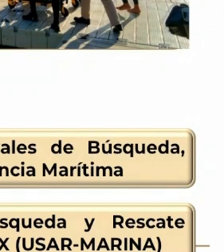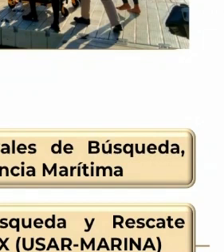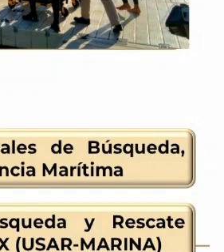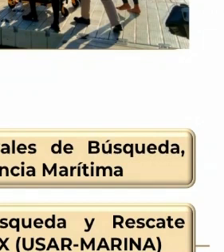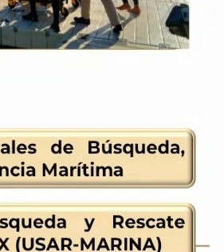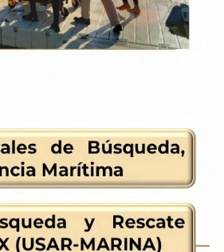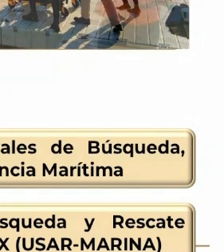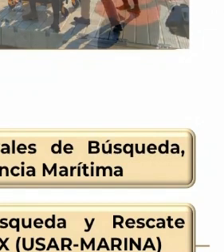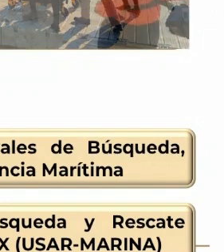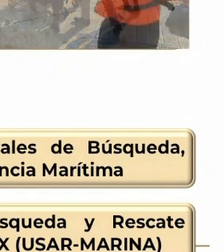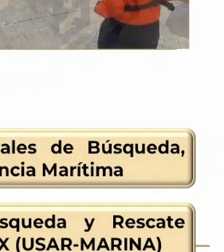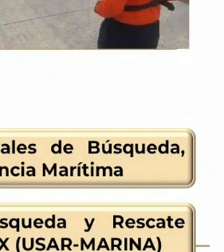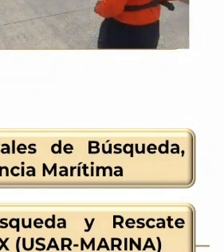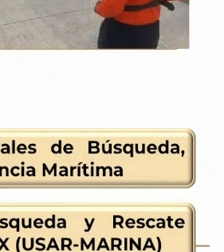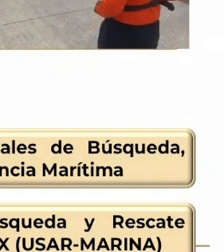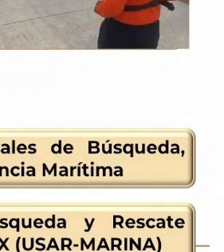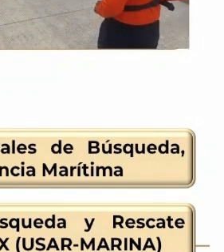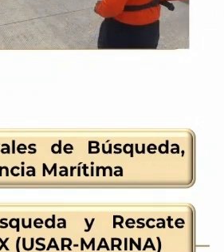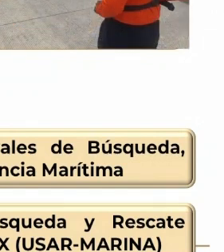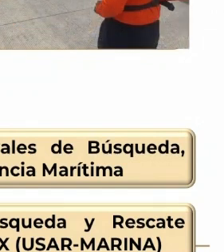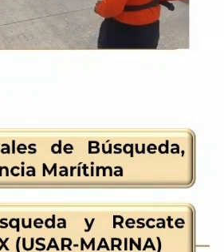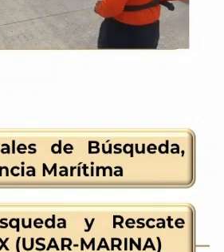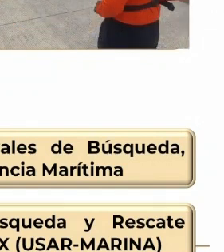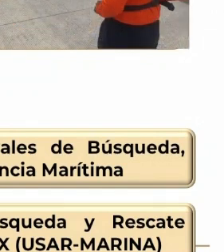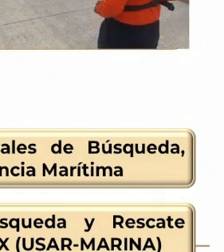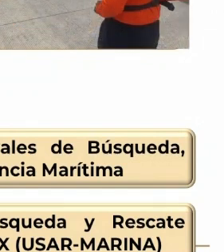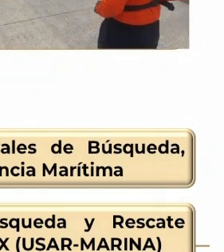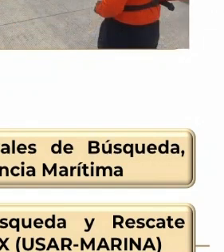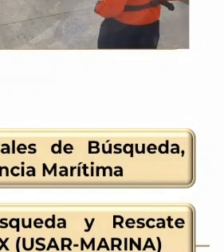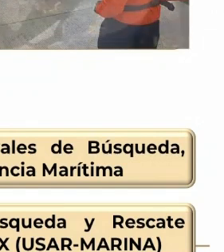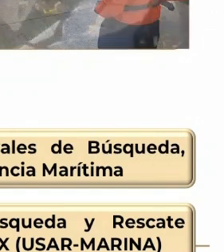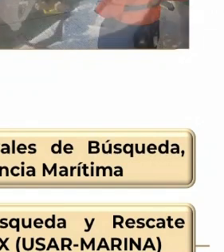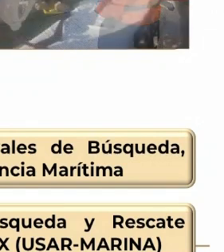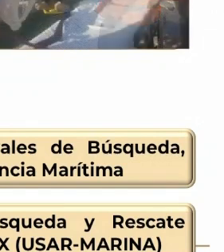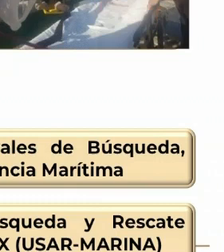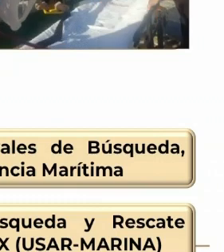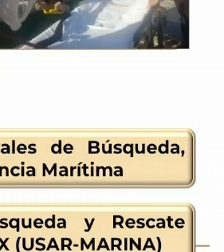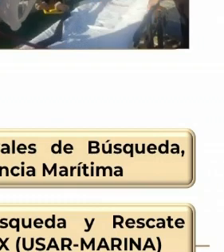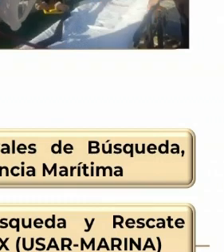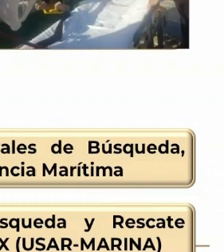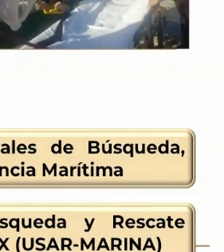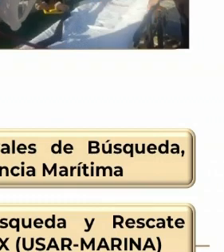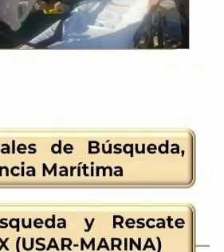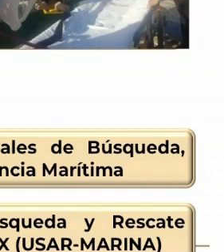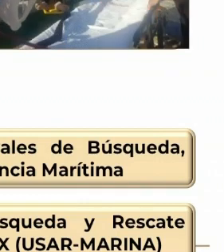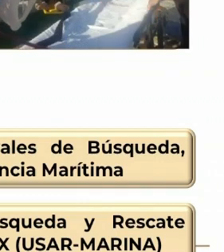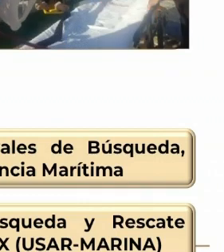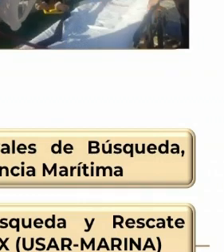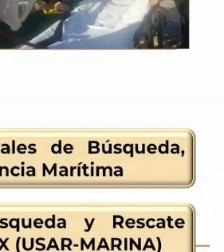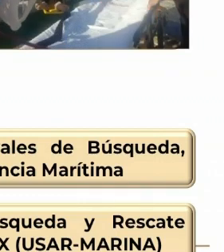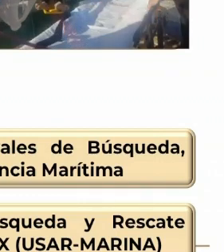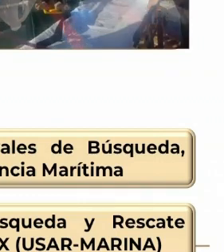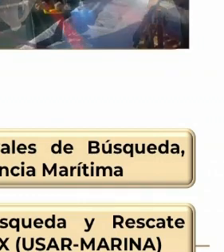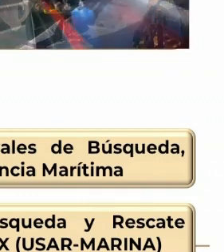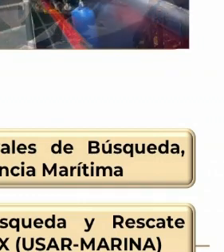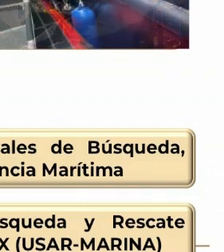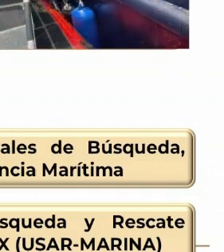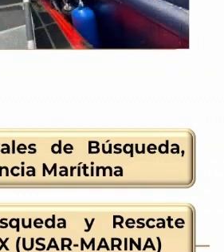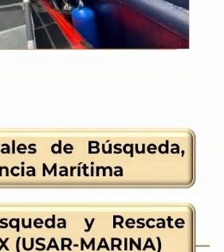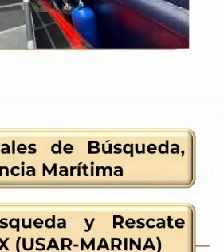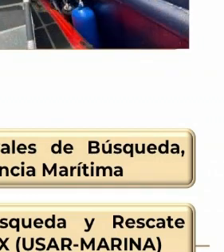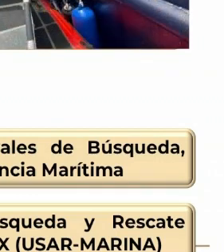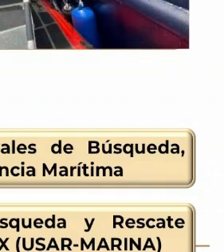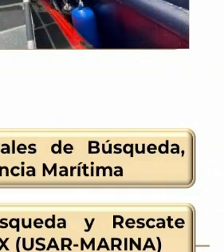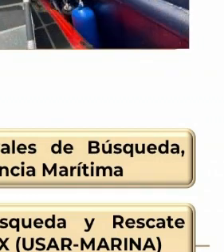11 operaciones, 7 rescates diversos, 3 evacuaciones médicas y un accidente aéreo. Hay 1.936